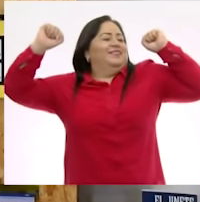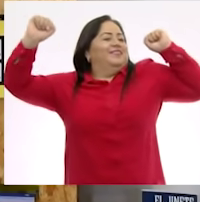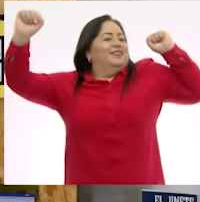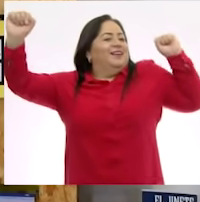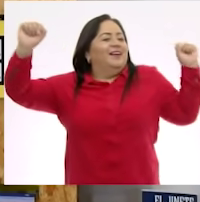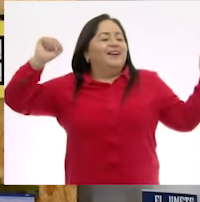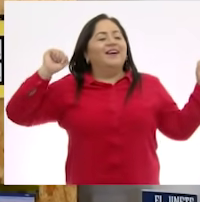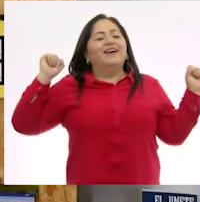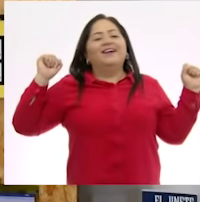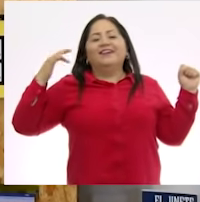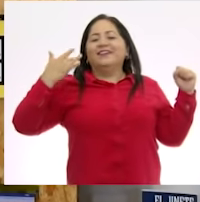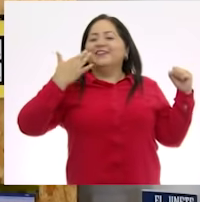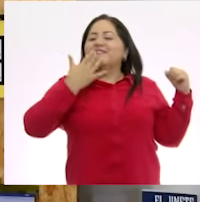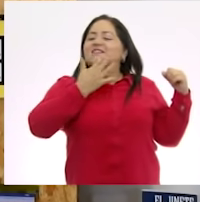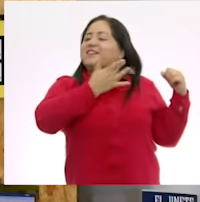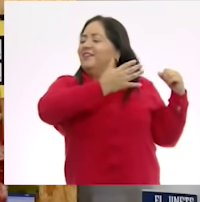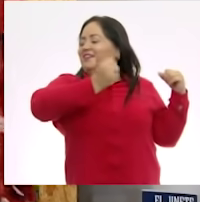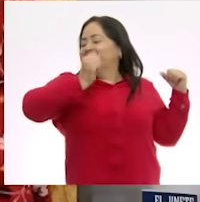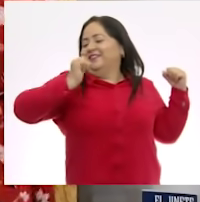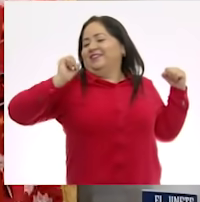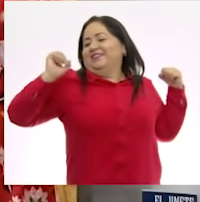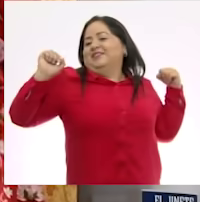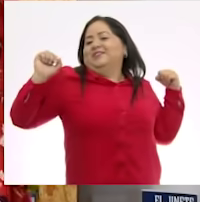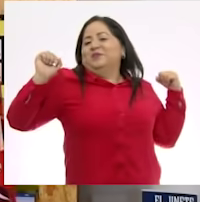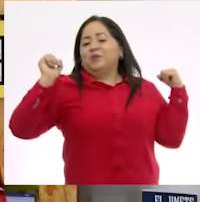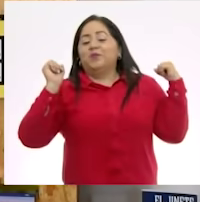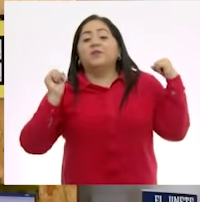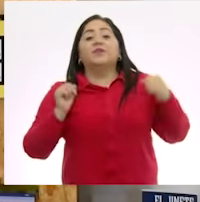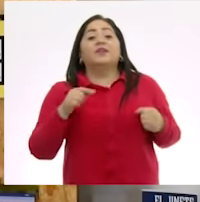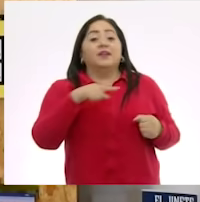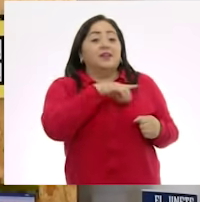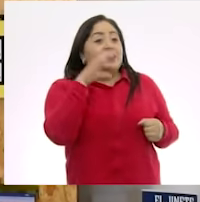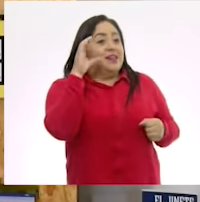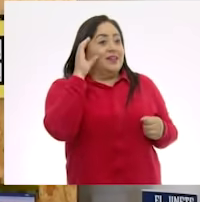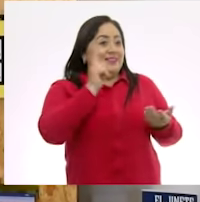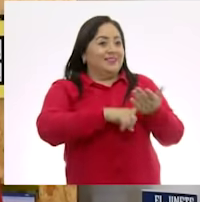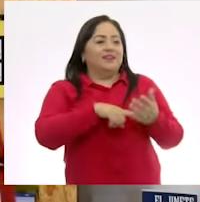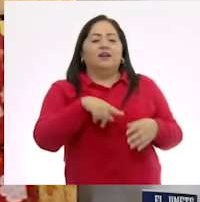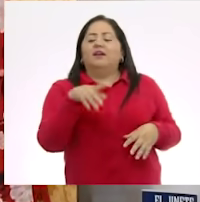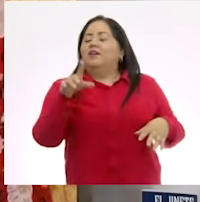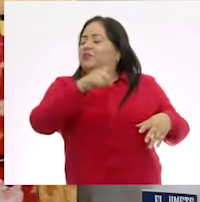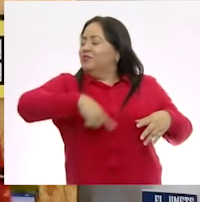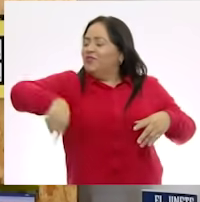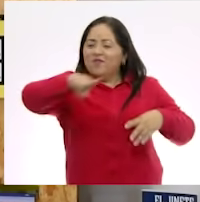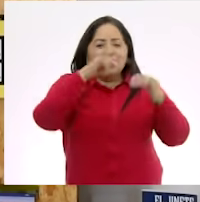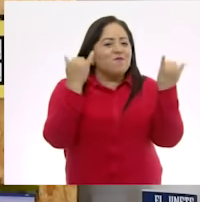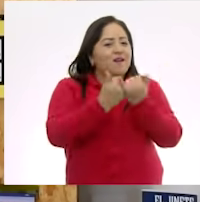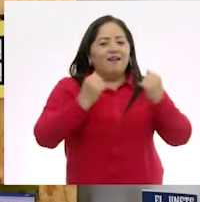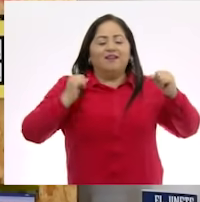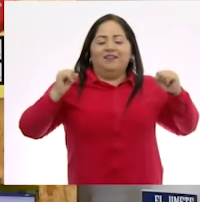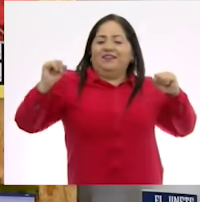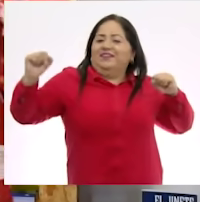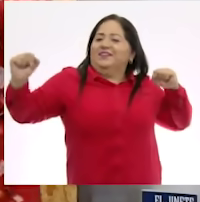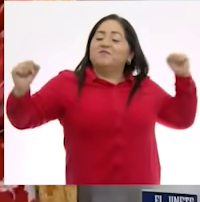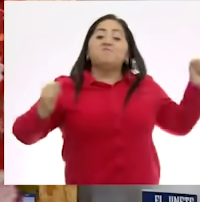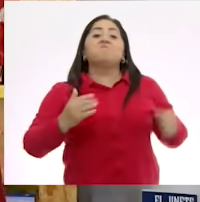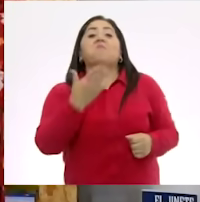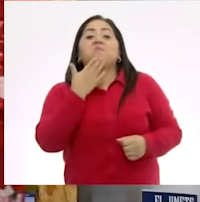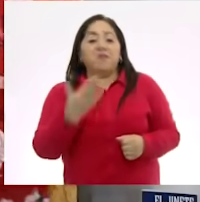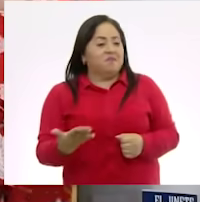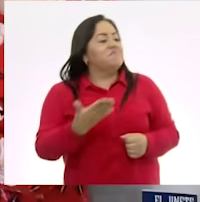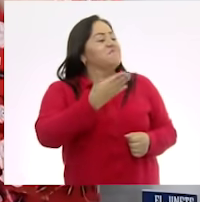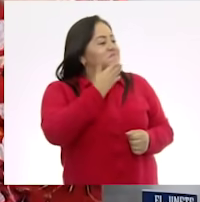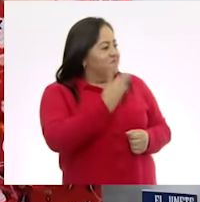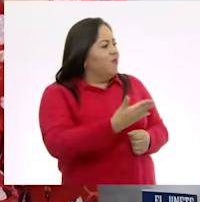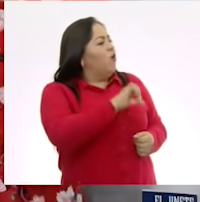estírense. ¡Ay, qué rico, qué rico! Señor de la cámara, estírese. Todos, todos estiremos. Muy bien, muy